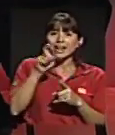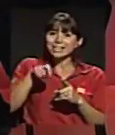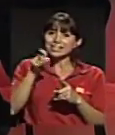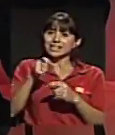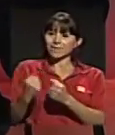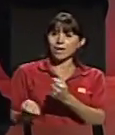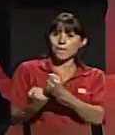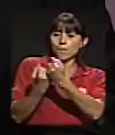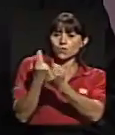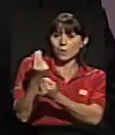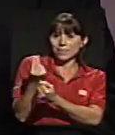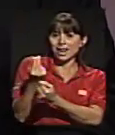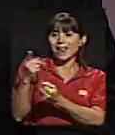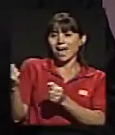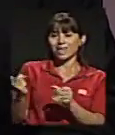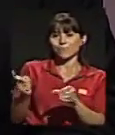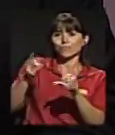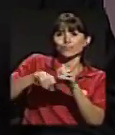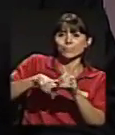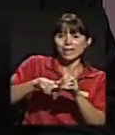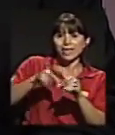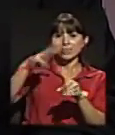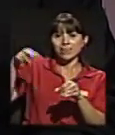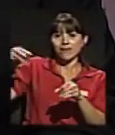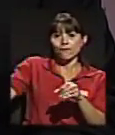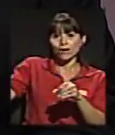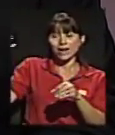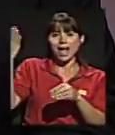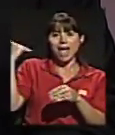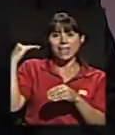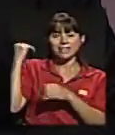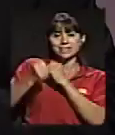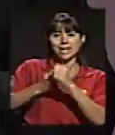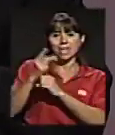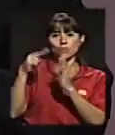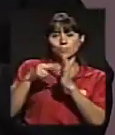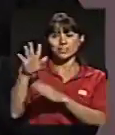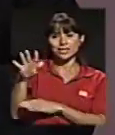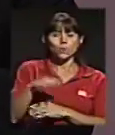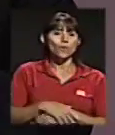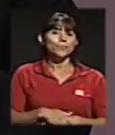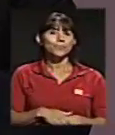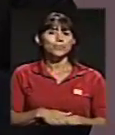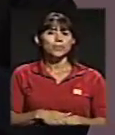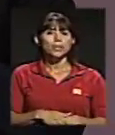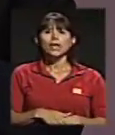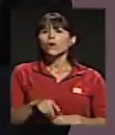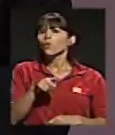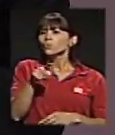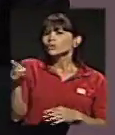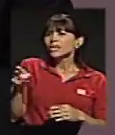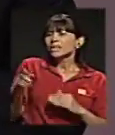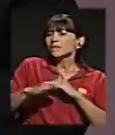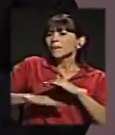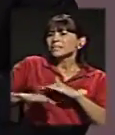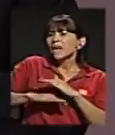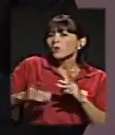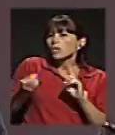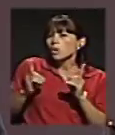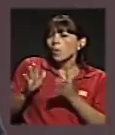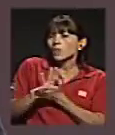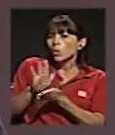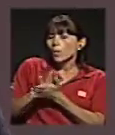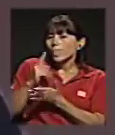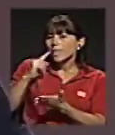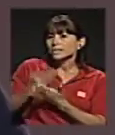Telefónica en el 2005. ¿En qué pruebas concretas se basaron ustedes para poder hacer esta afirmación? ¿Qué documentación fue la que